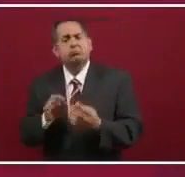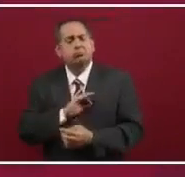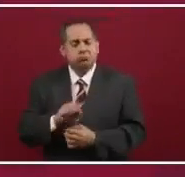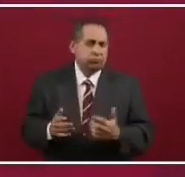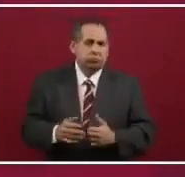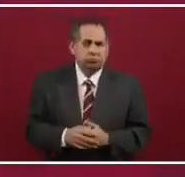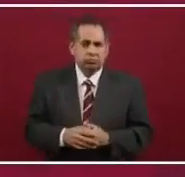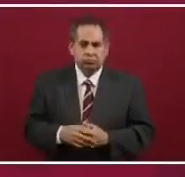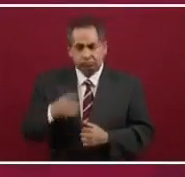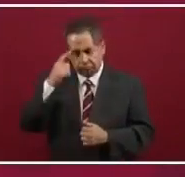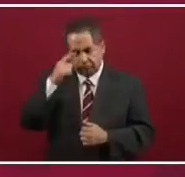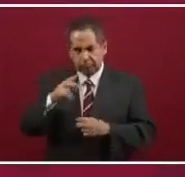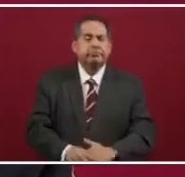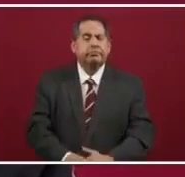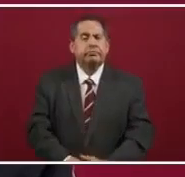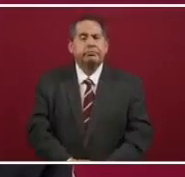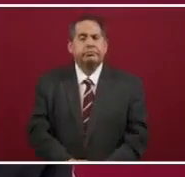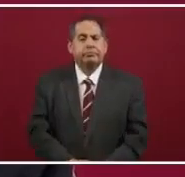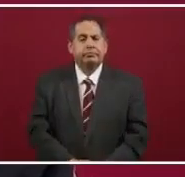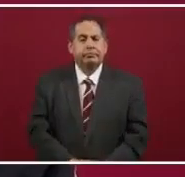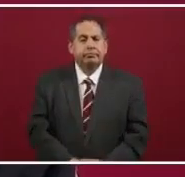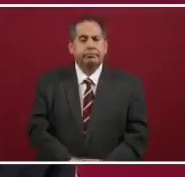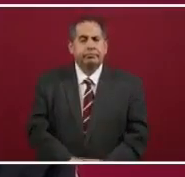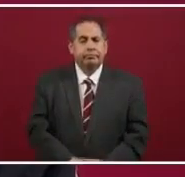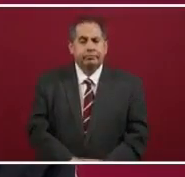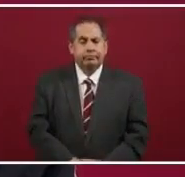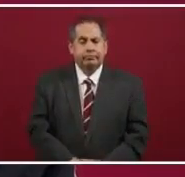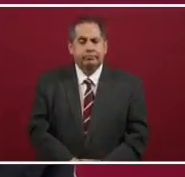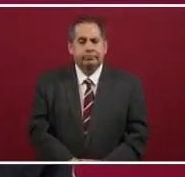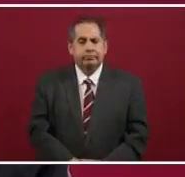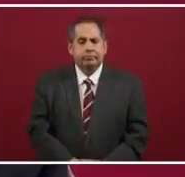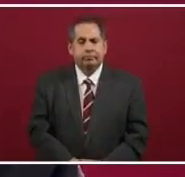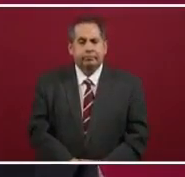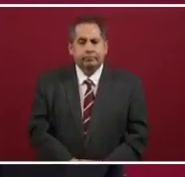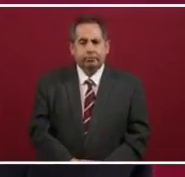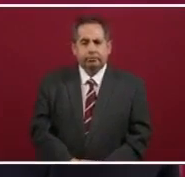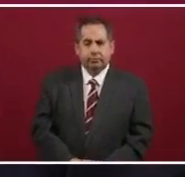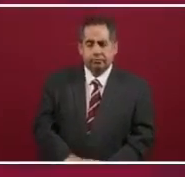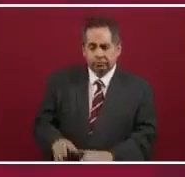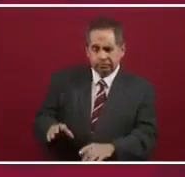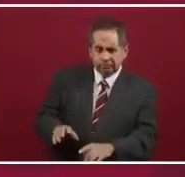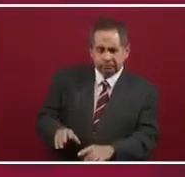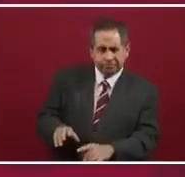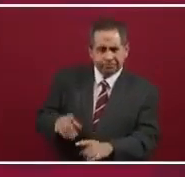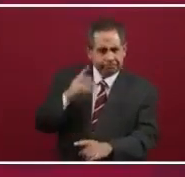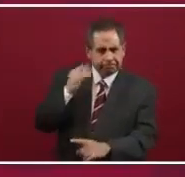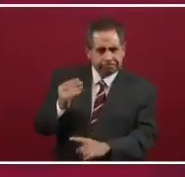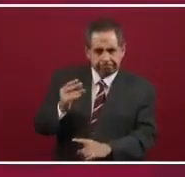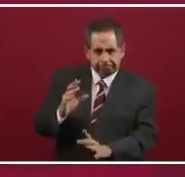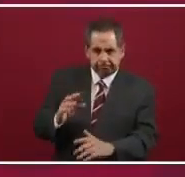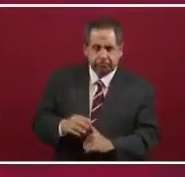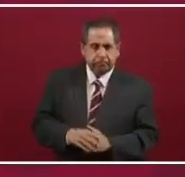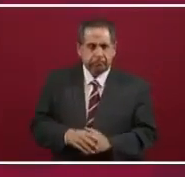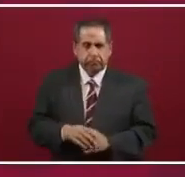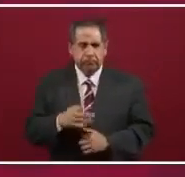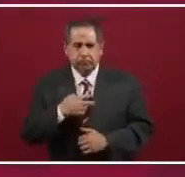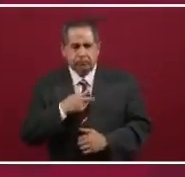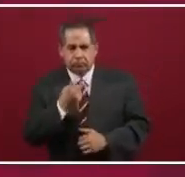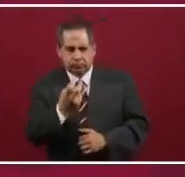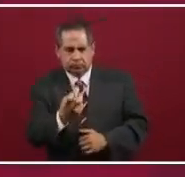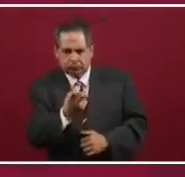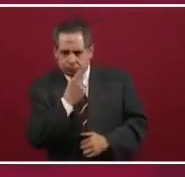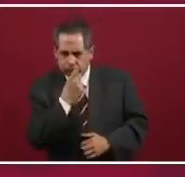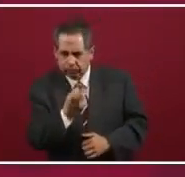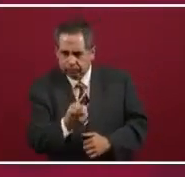alternativas para salir adelante. ¿No necesita Estados Unidos para progresar? No. No estoy diciendo exactamente